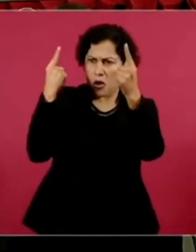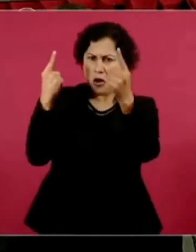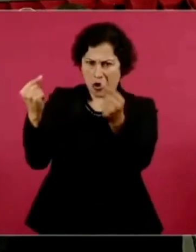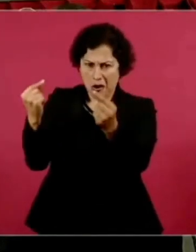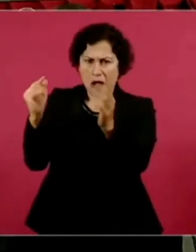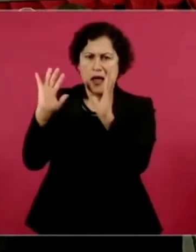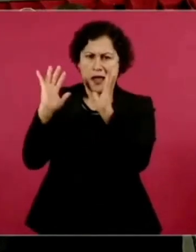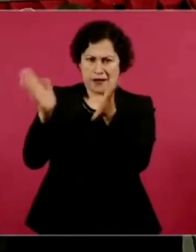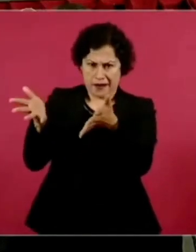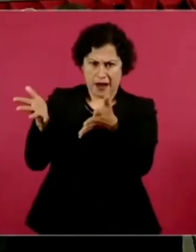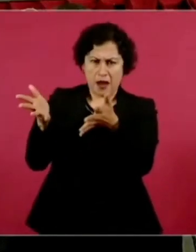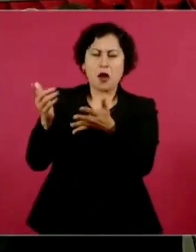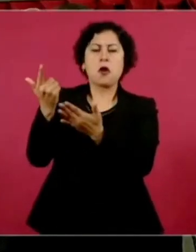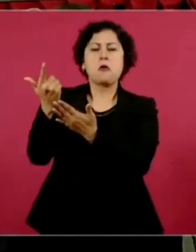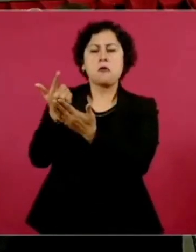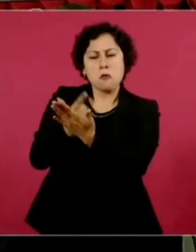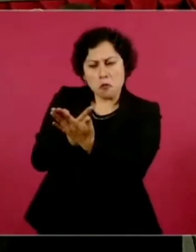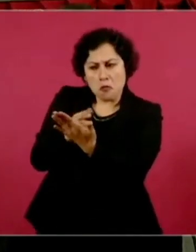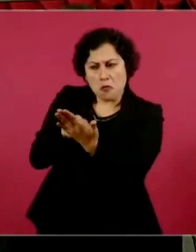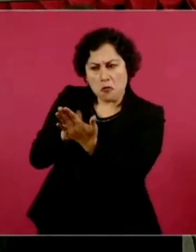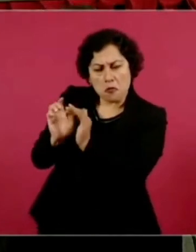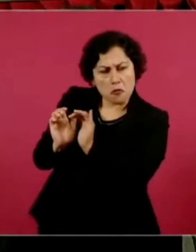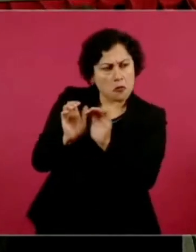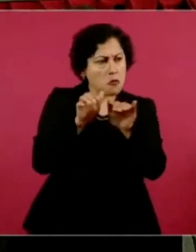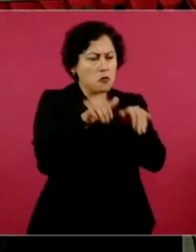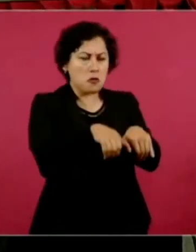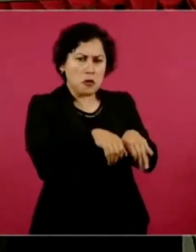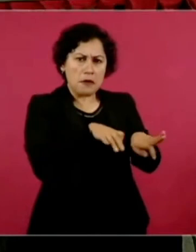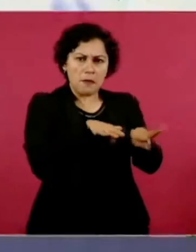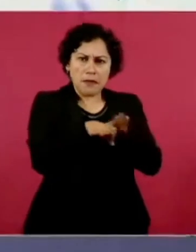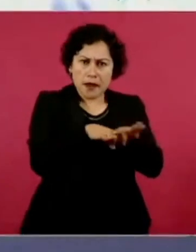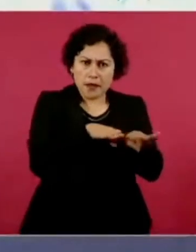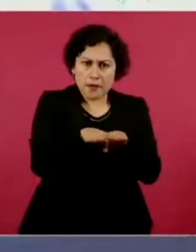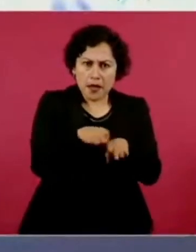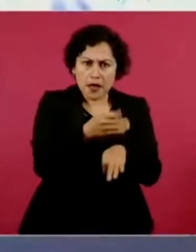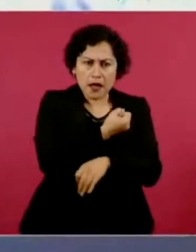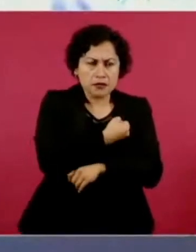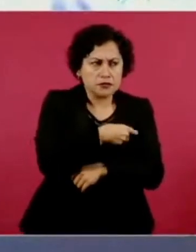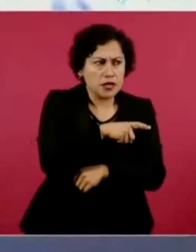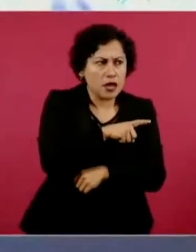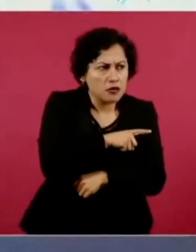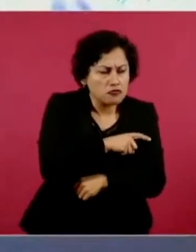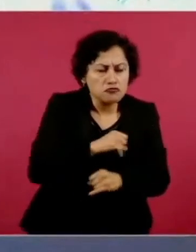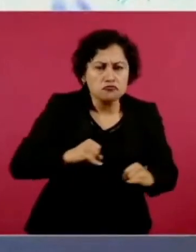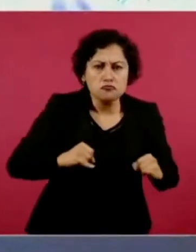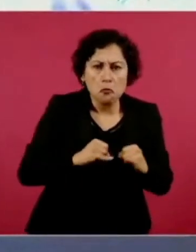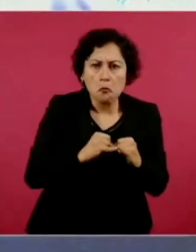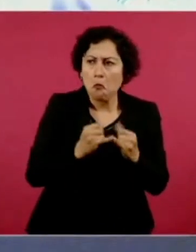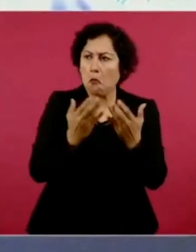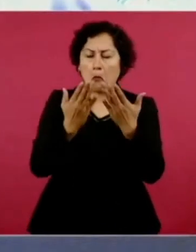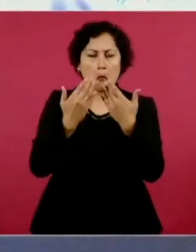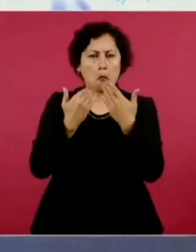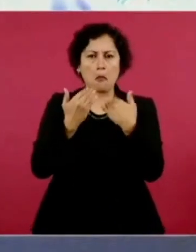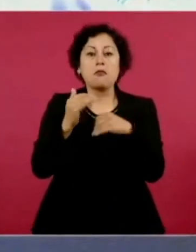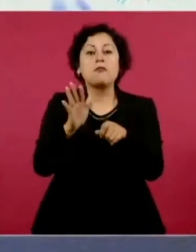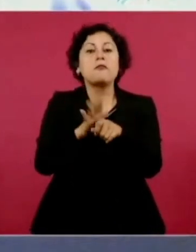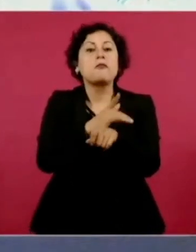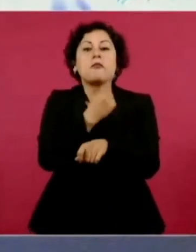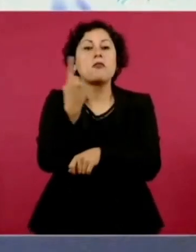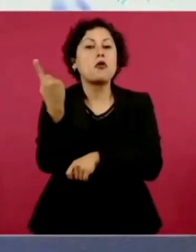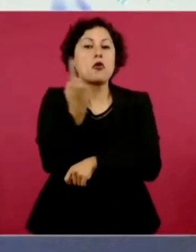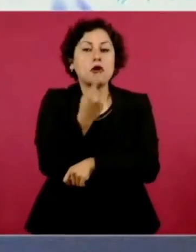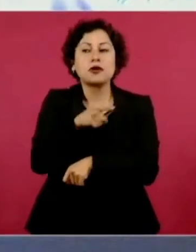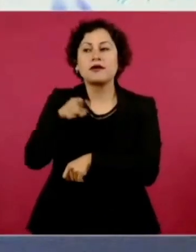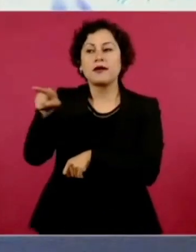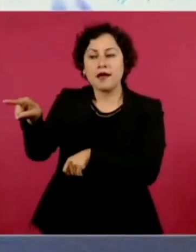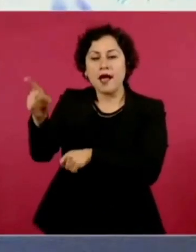se reclutaban o se contrataban en las instituciones de salud, entre otras cosas porque no se formaban en suficiencia